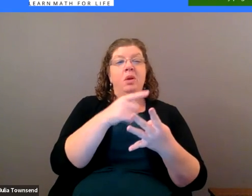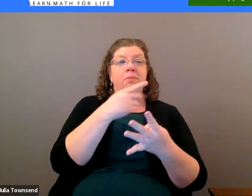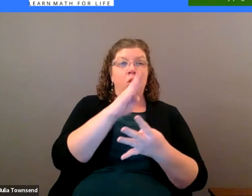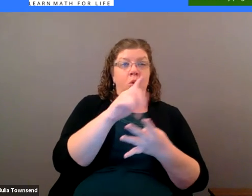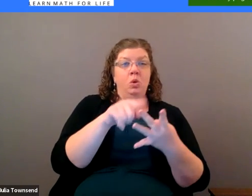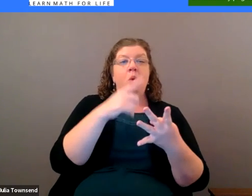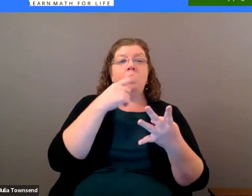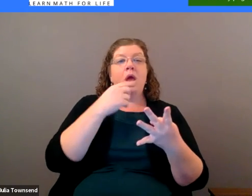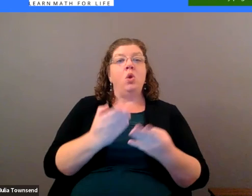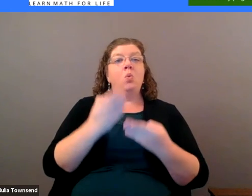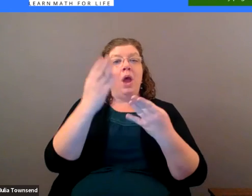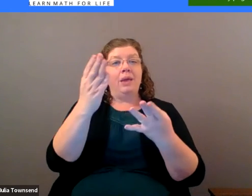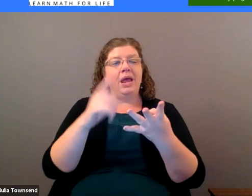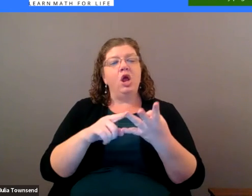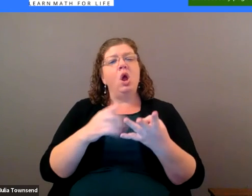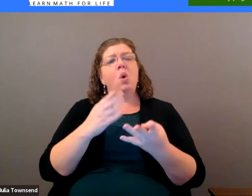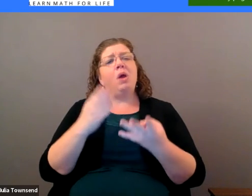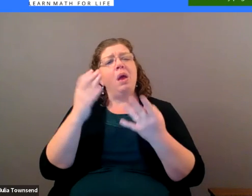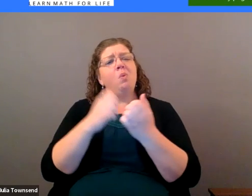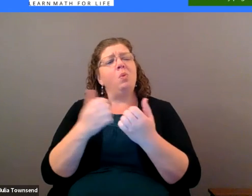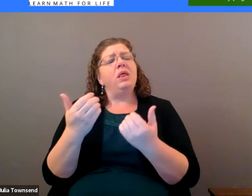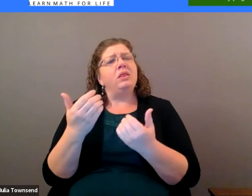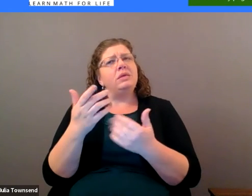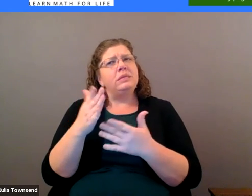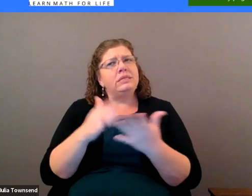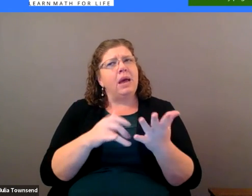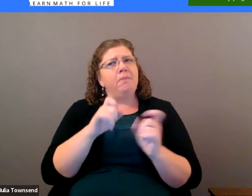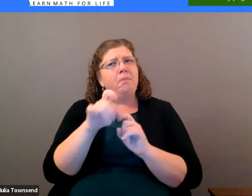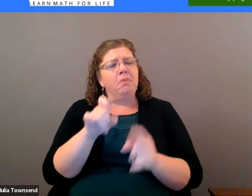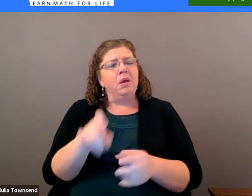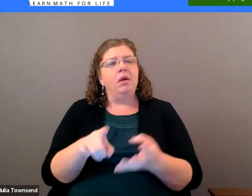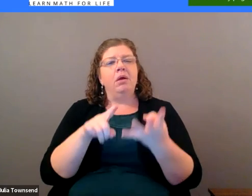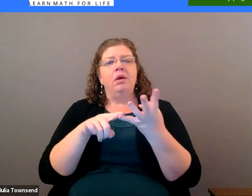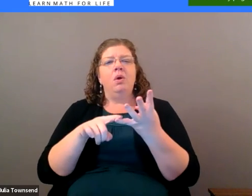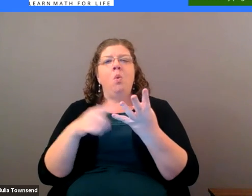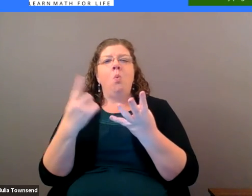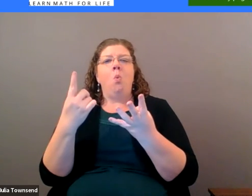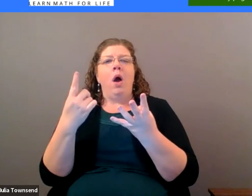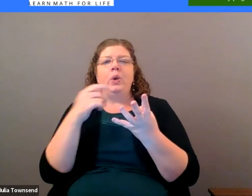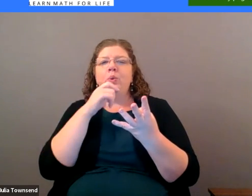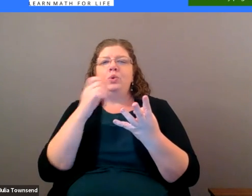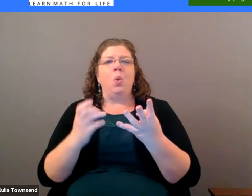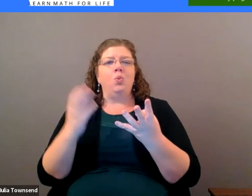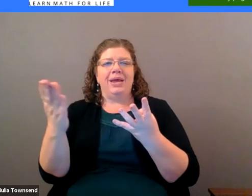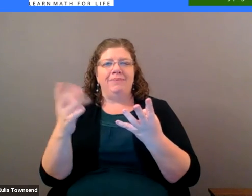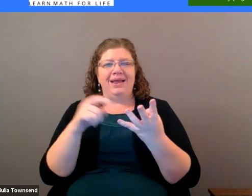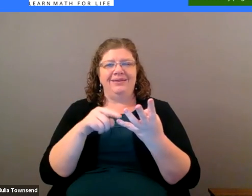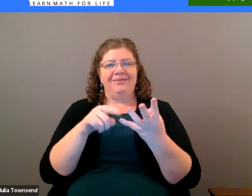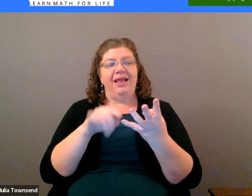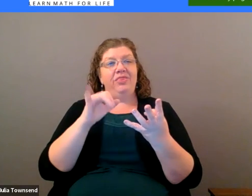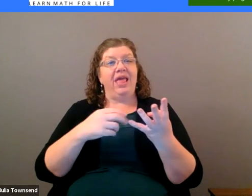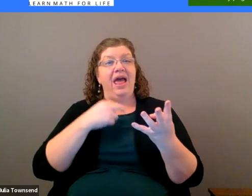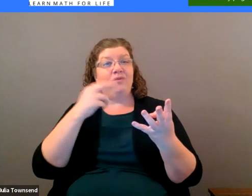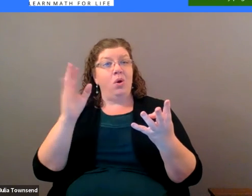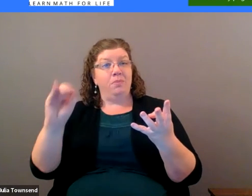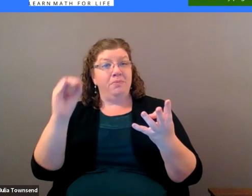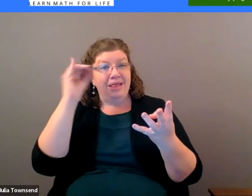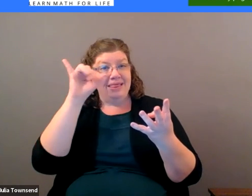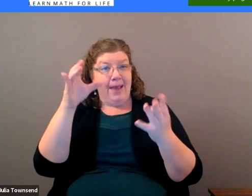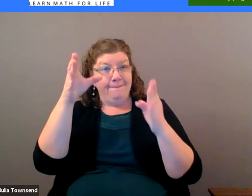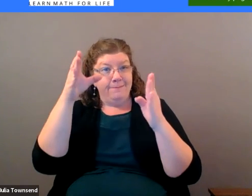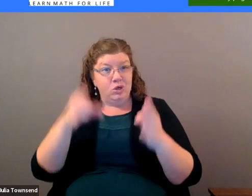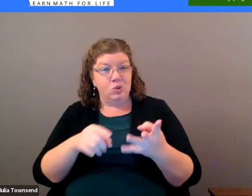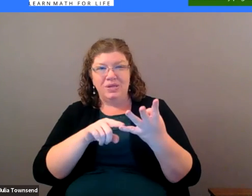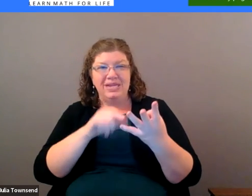Dice, alto nivel de recomendación. Y solamente una persona dijo que él no lo recomendaba. Y yo